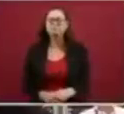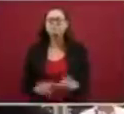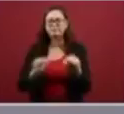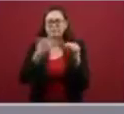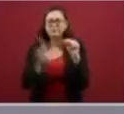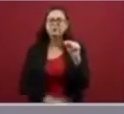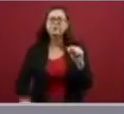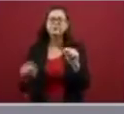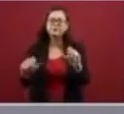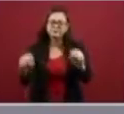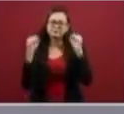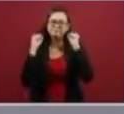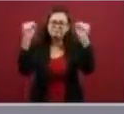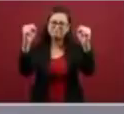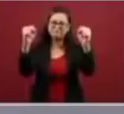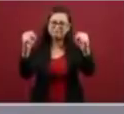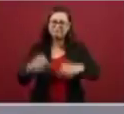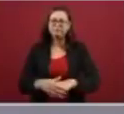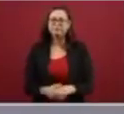¡Viva México!